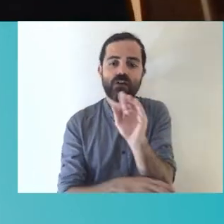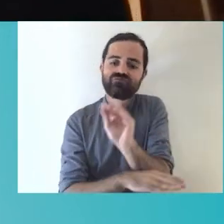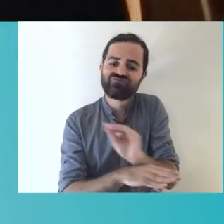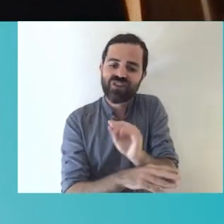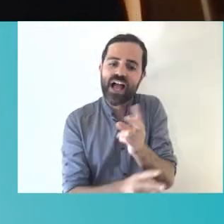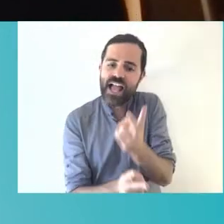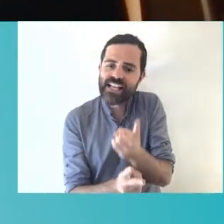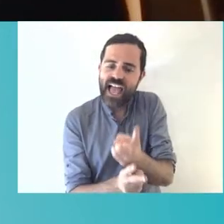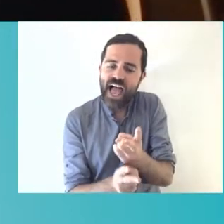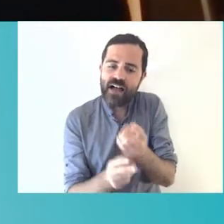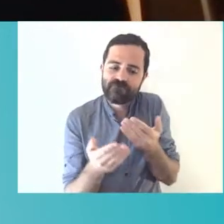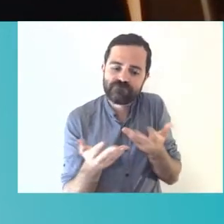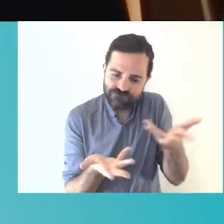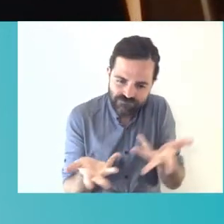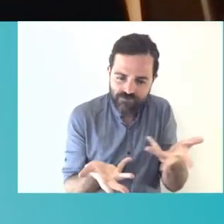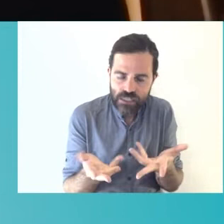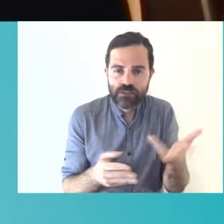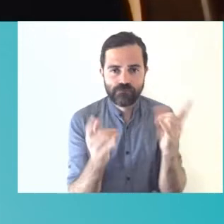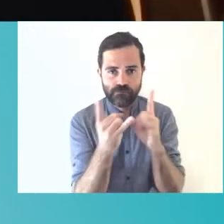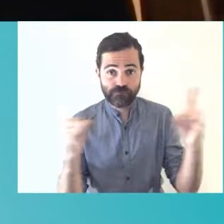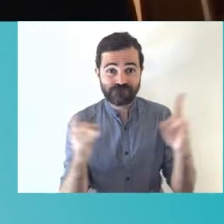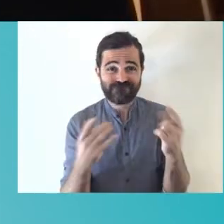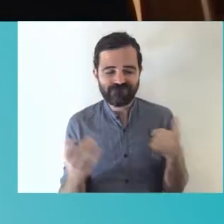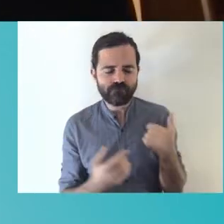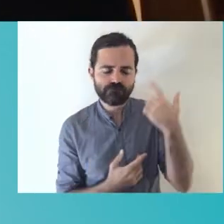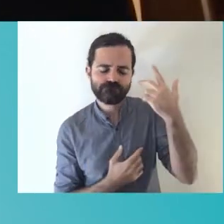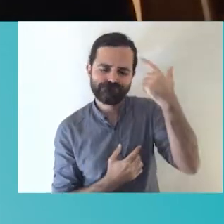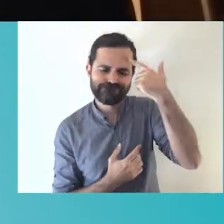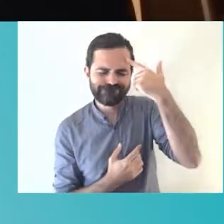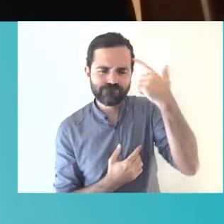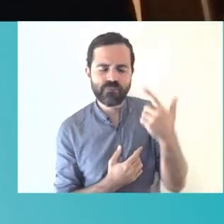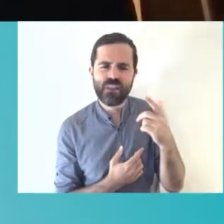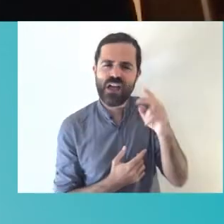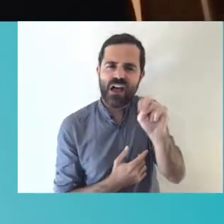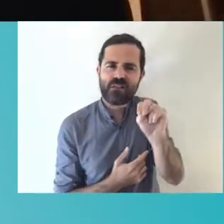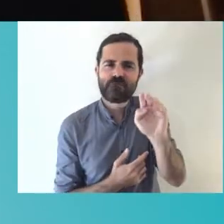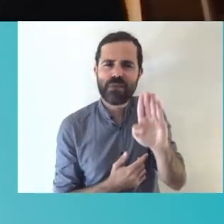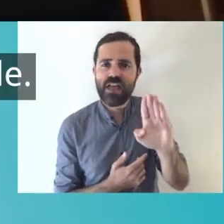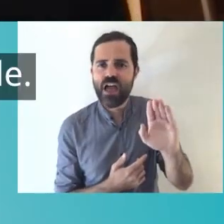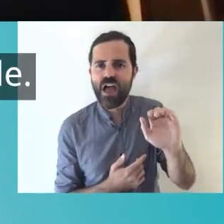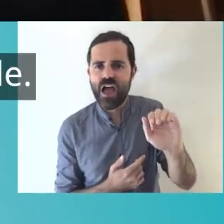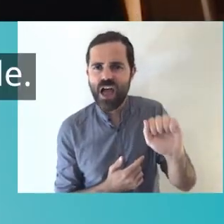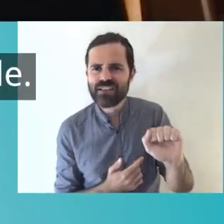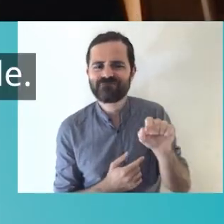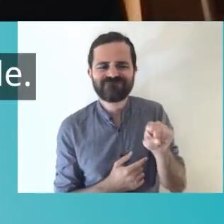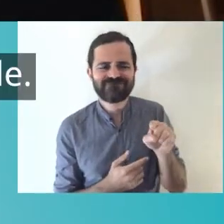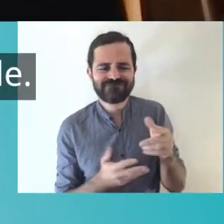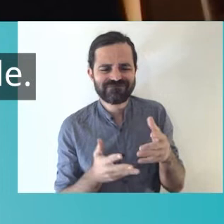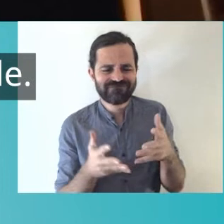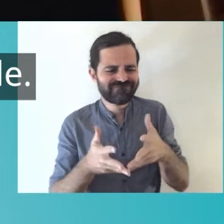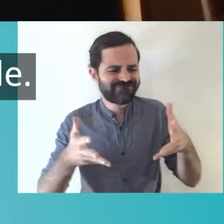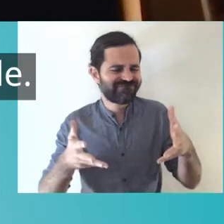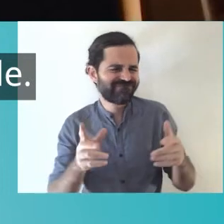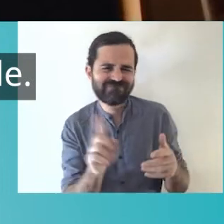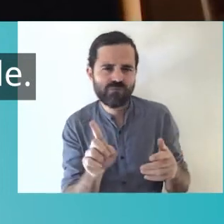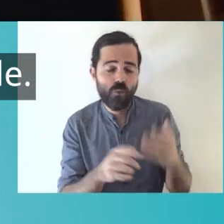Nuestras hipótesis acerca de por qué las NBS no han escalado al nivel esperado son, primeramente, que los procesos de desarrollo de proyectos,